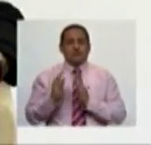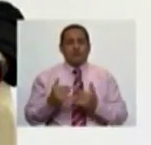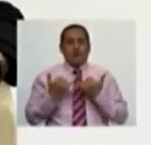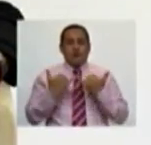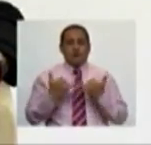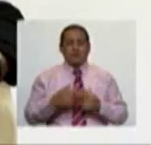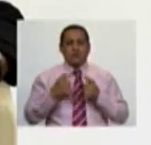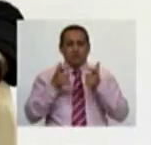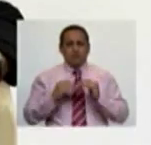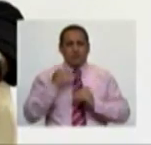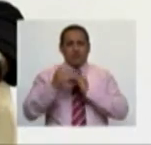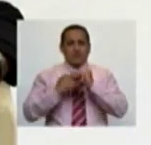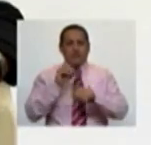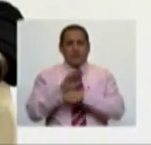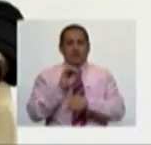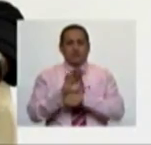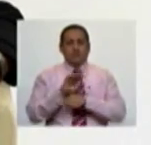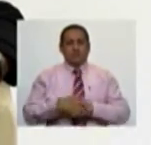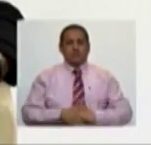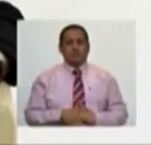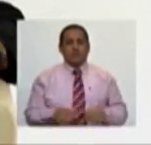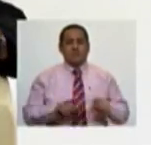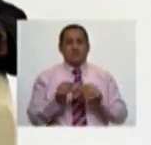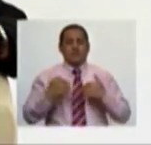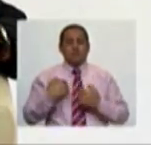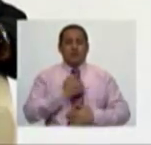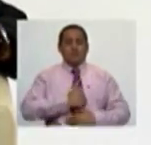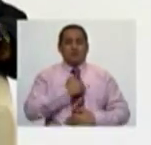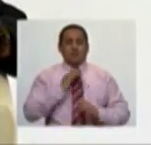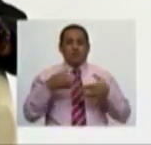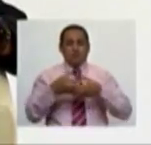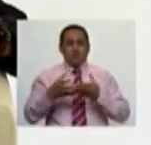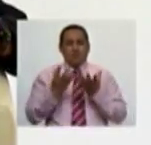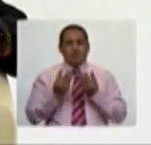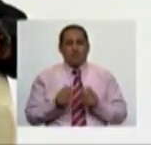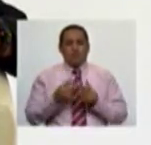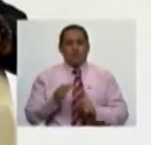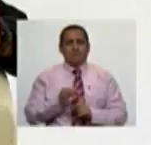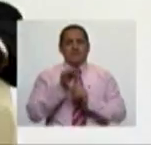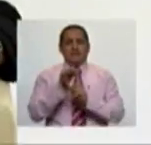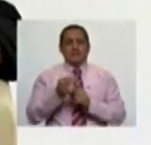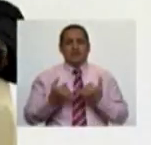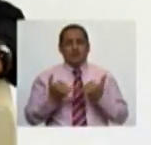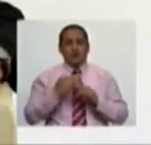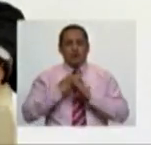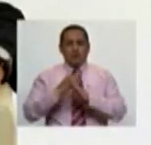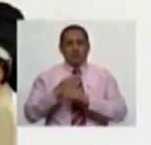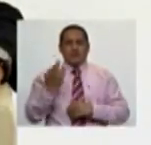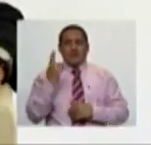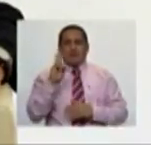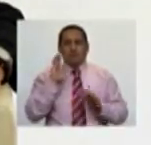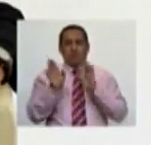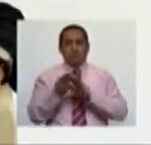proceso de superación, de capacitación. Tenemos lamentablemente un grupo reducido de especialistas contra